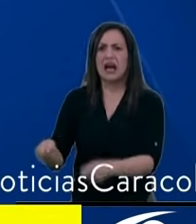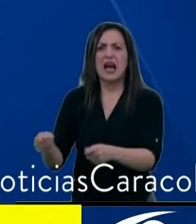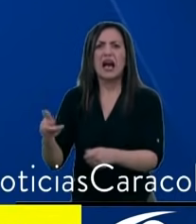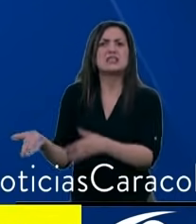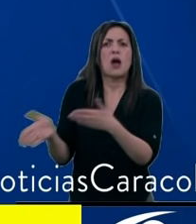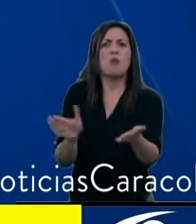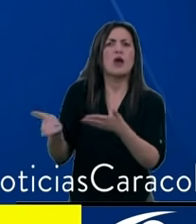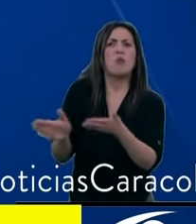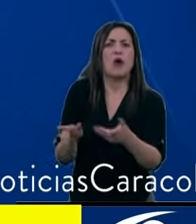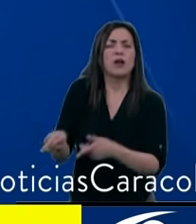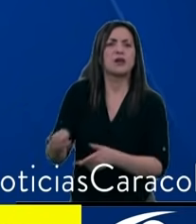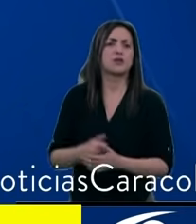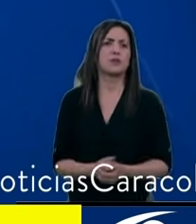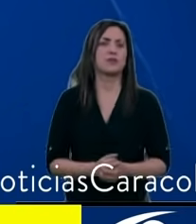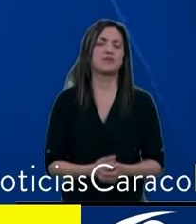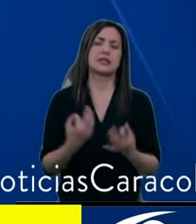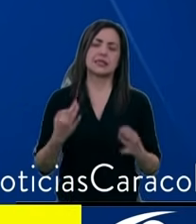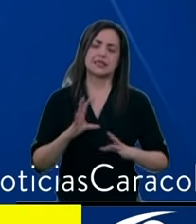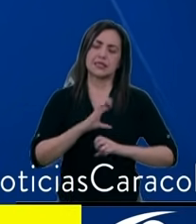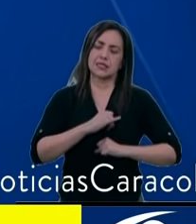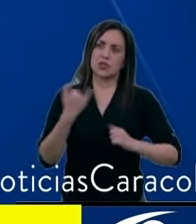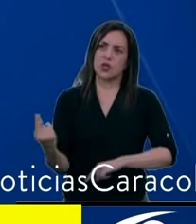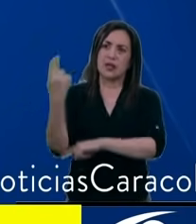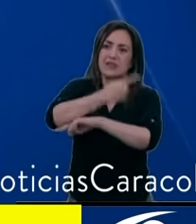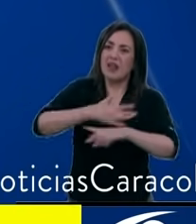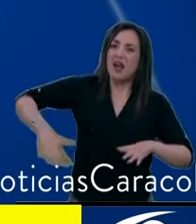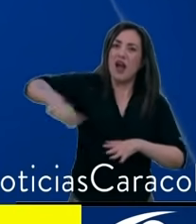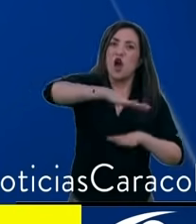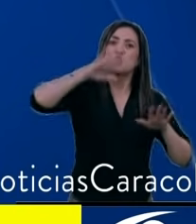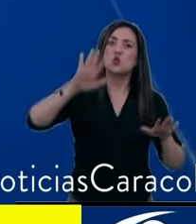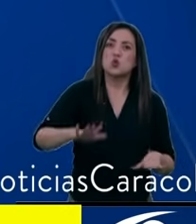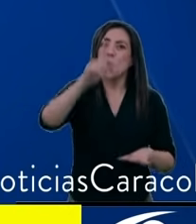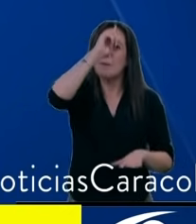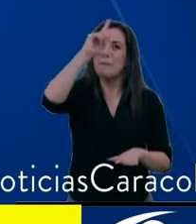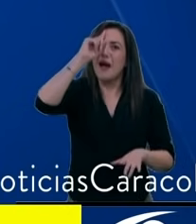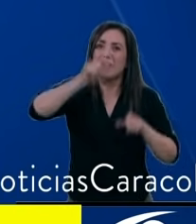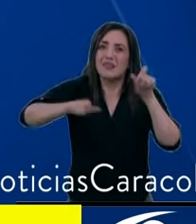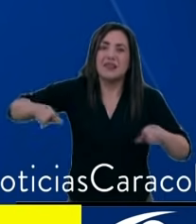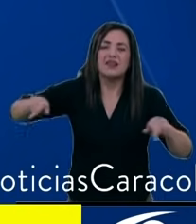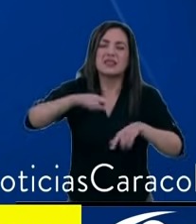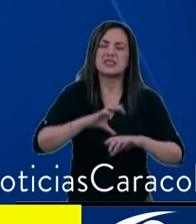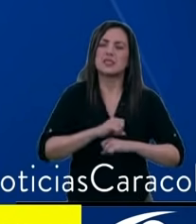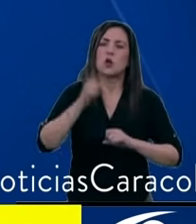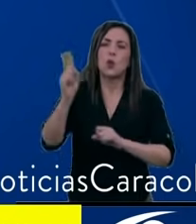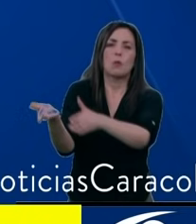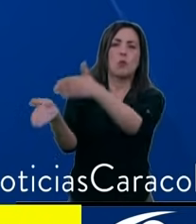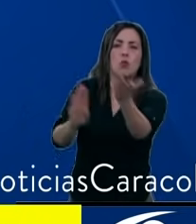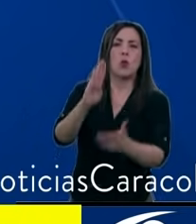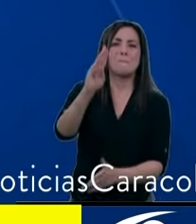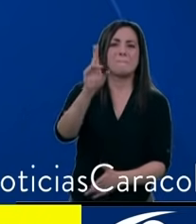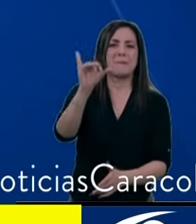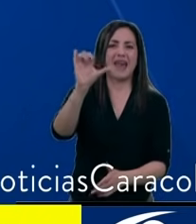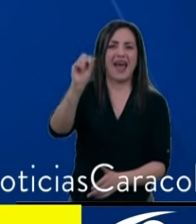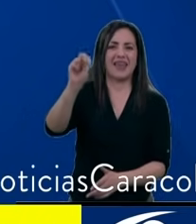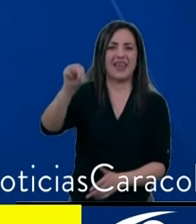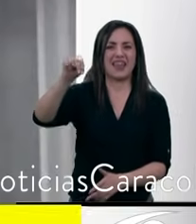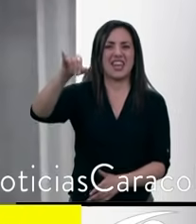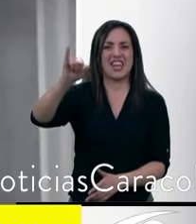Hoy es un día muy triste para los madrileños, por la muerte de Brian Niño, este joven que perdió la